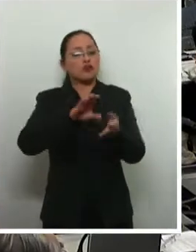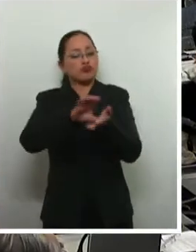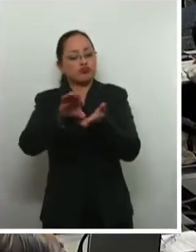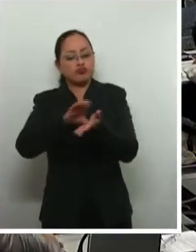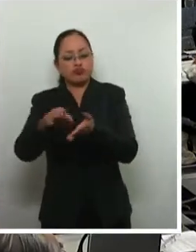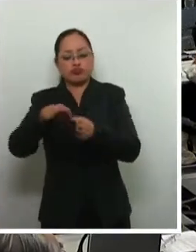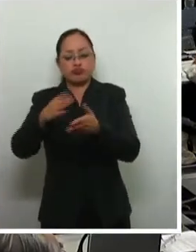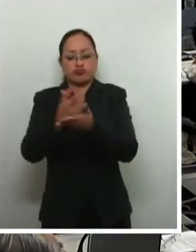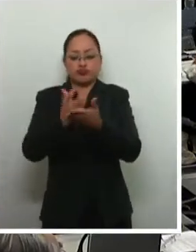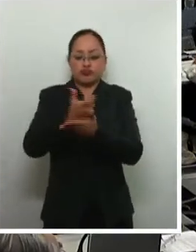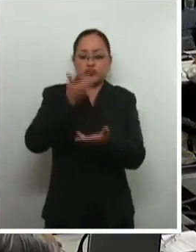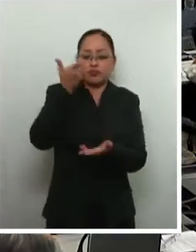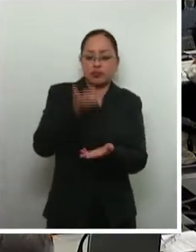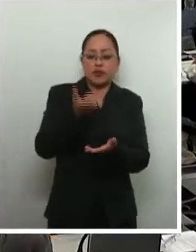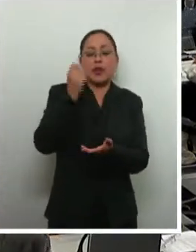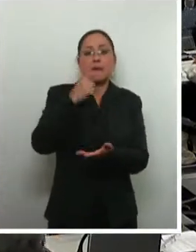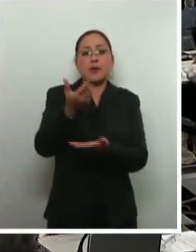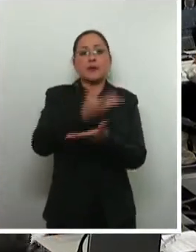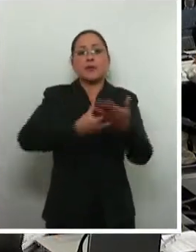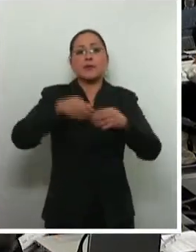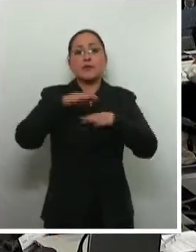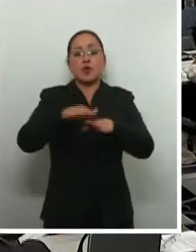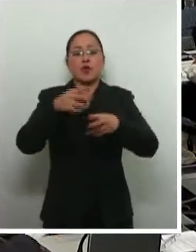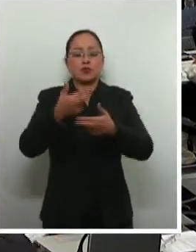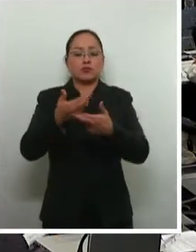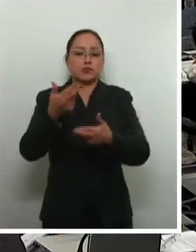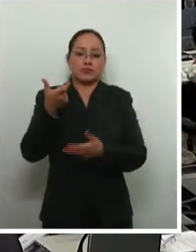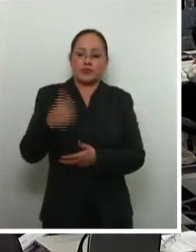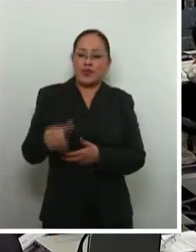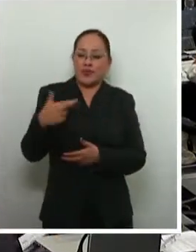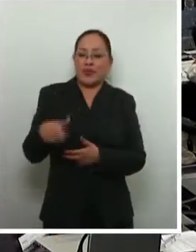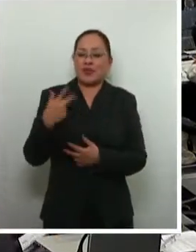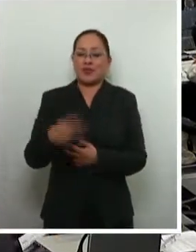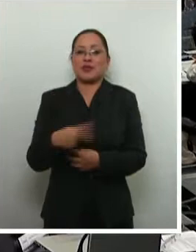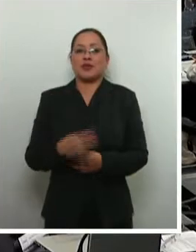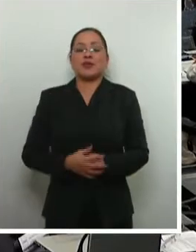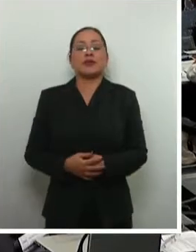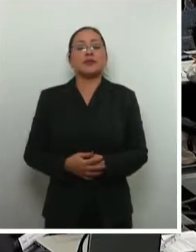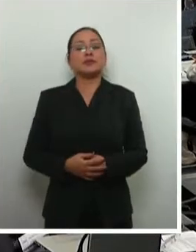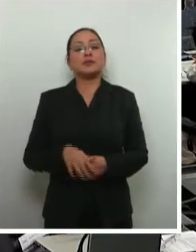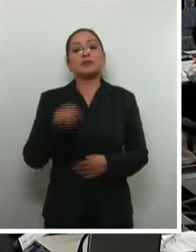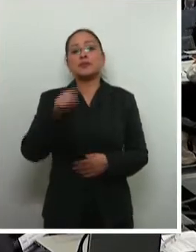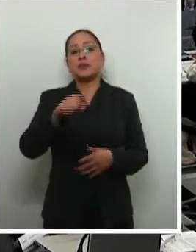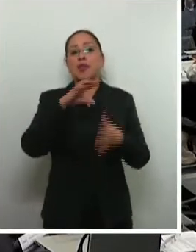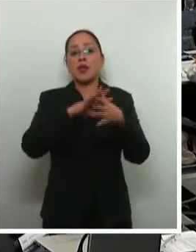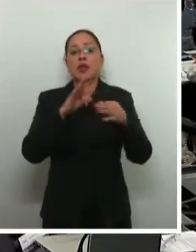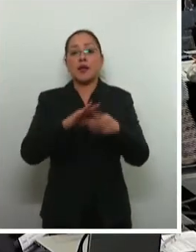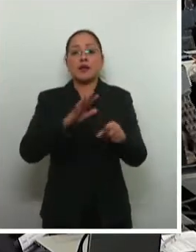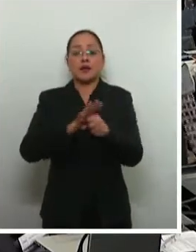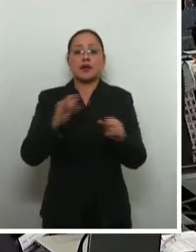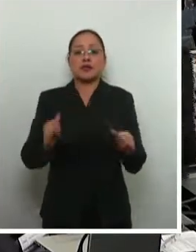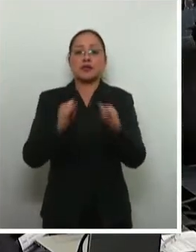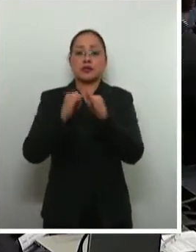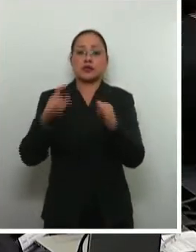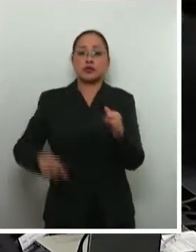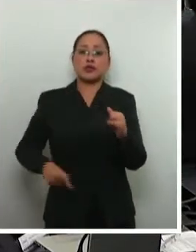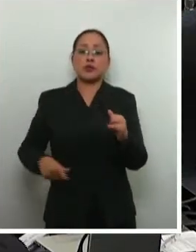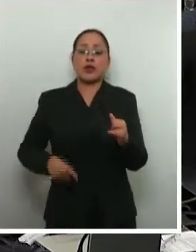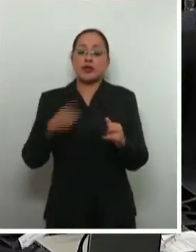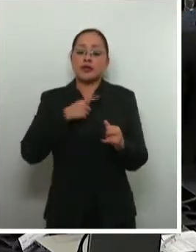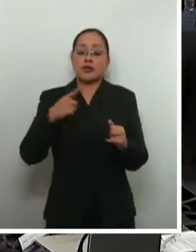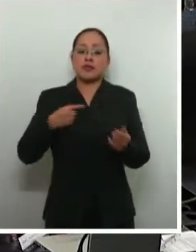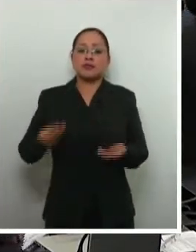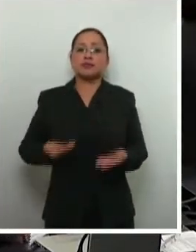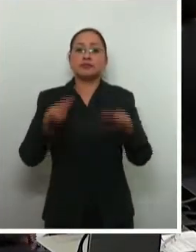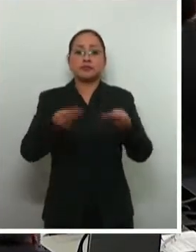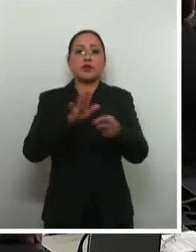del ingreso y también de la riqueza. Se habla de que las instituciones gubernamentales proveerán bajo